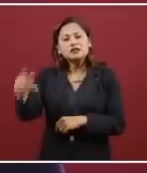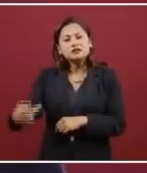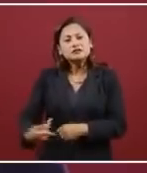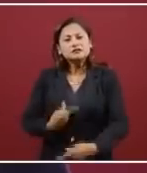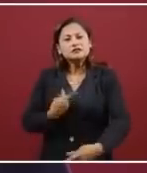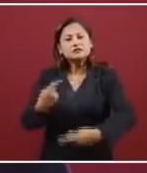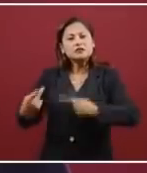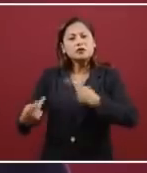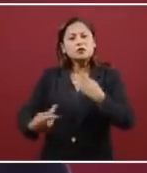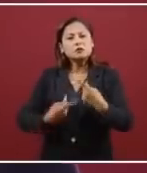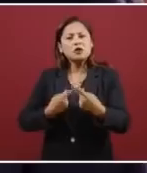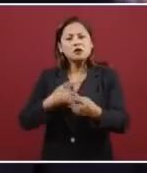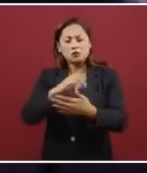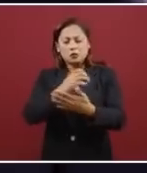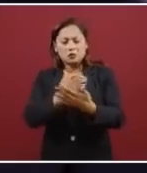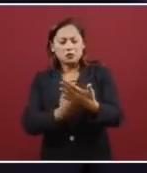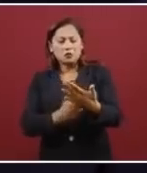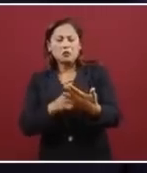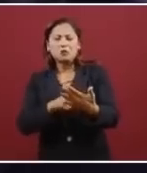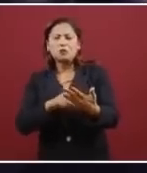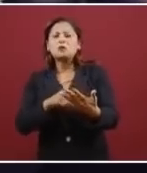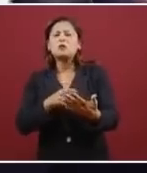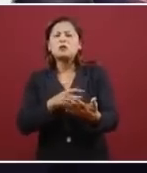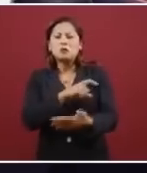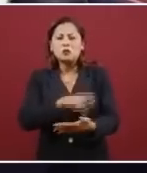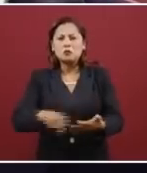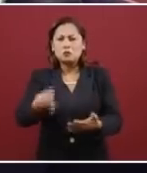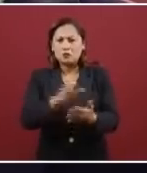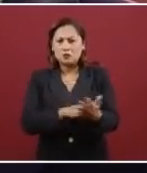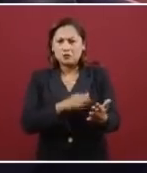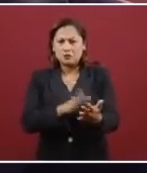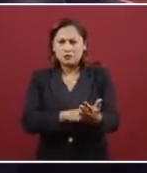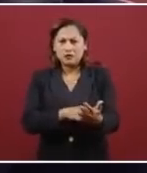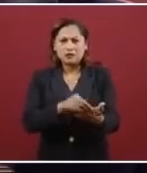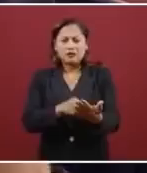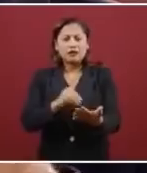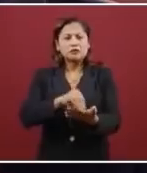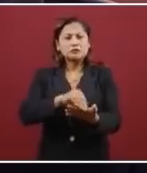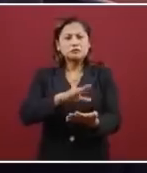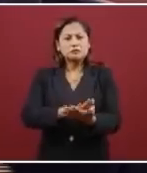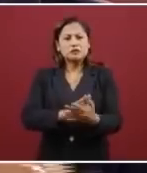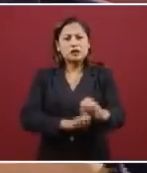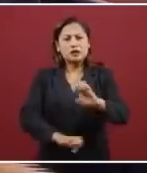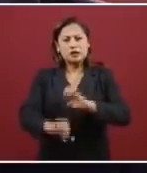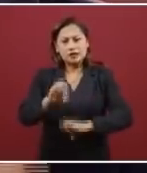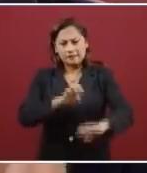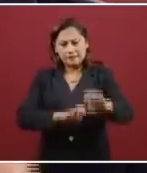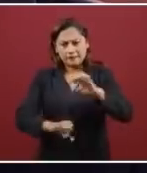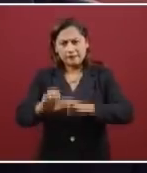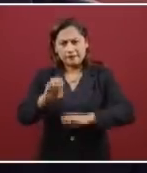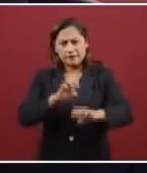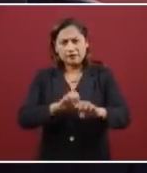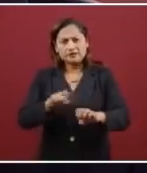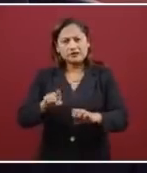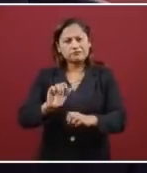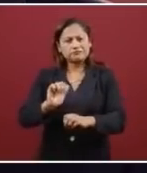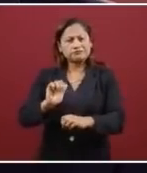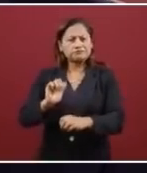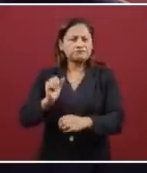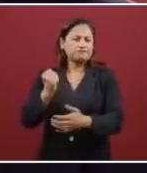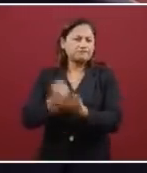de papel de una empresa que se dedica a producir papel,